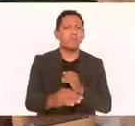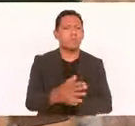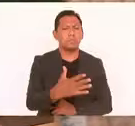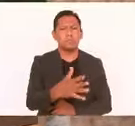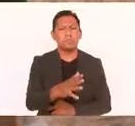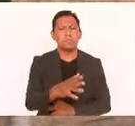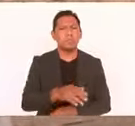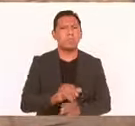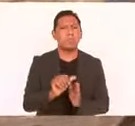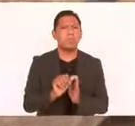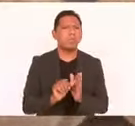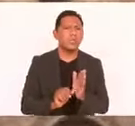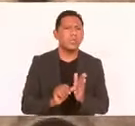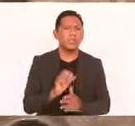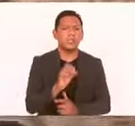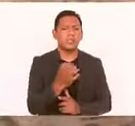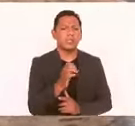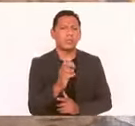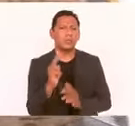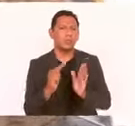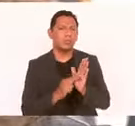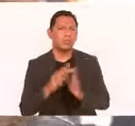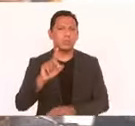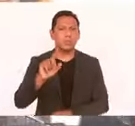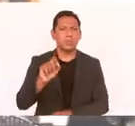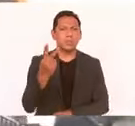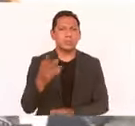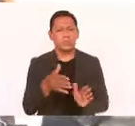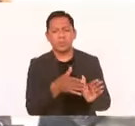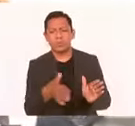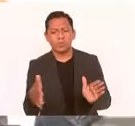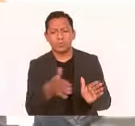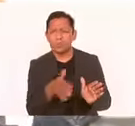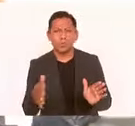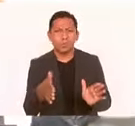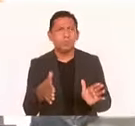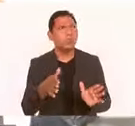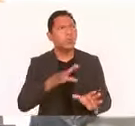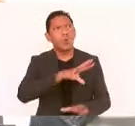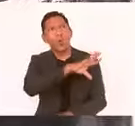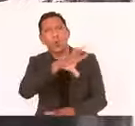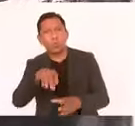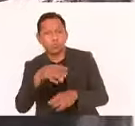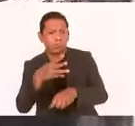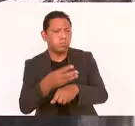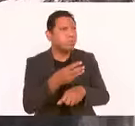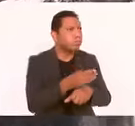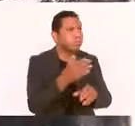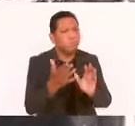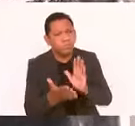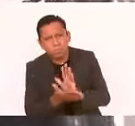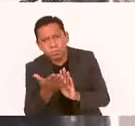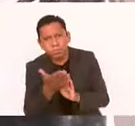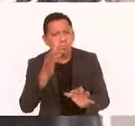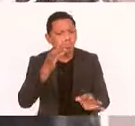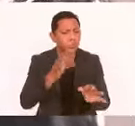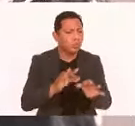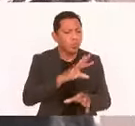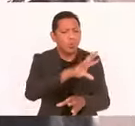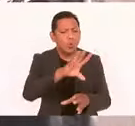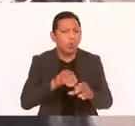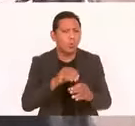el mes de enero del año 2022, podremos estar terminando todos los pendientes que tenemos